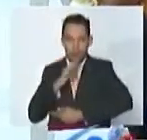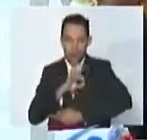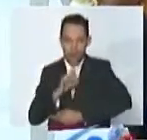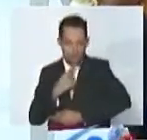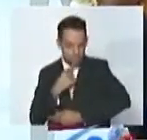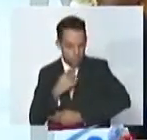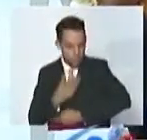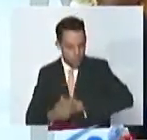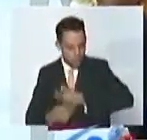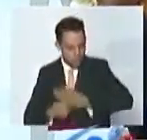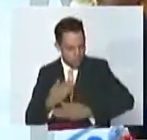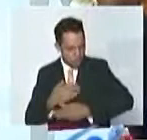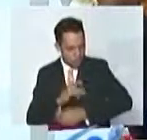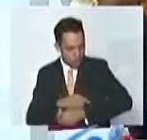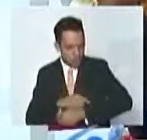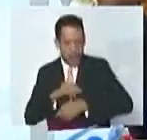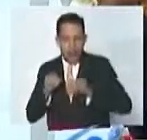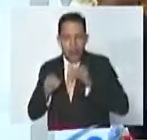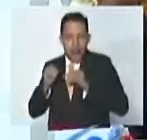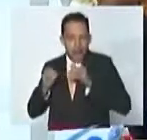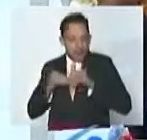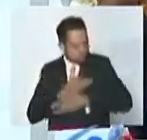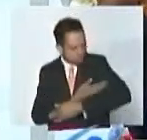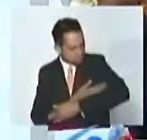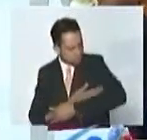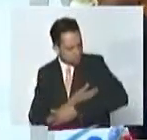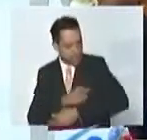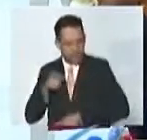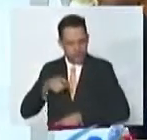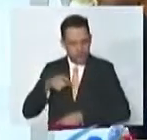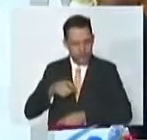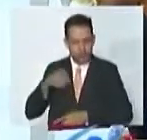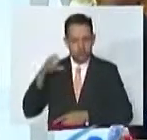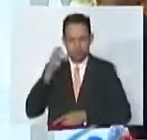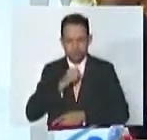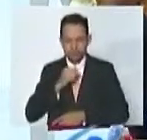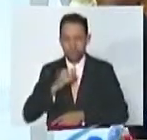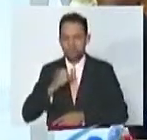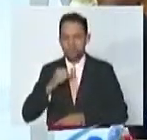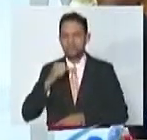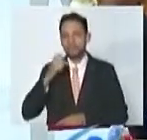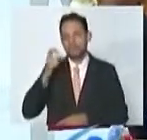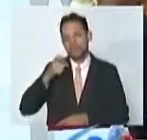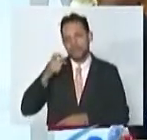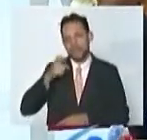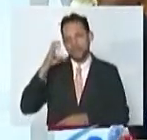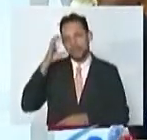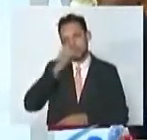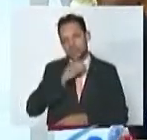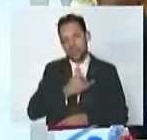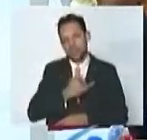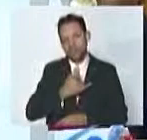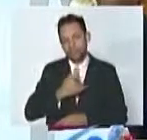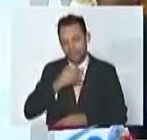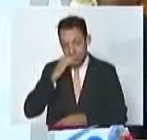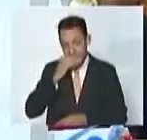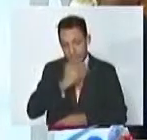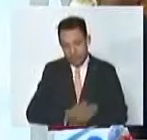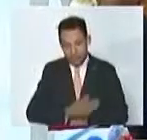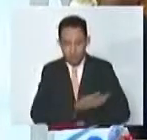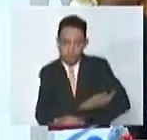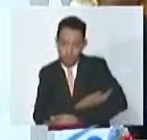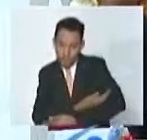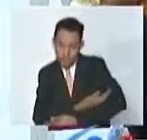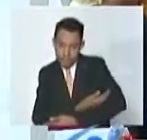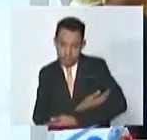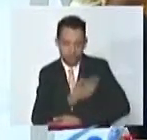ahí empecemos a pensar que necesito que el niño sea evaluado. Porque desde esa edad podemos